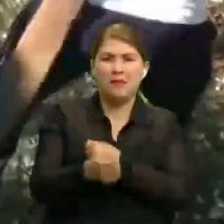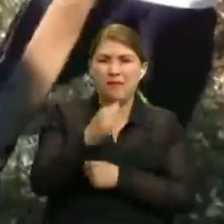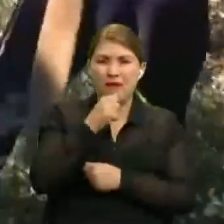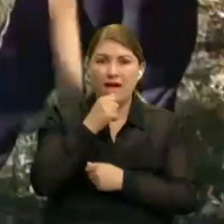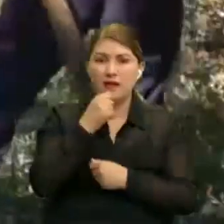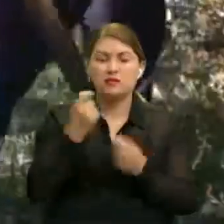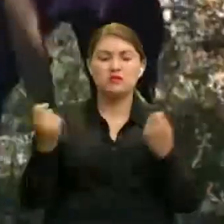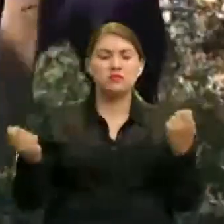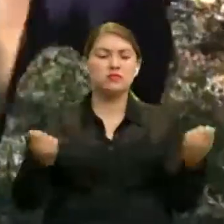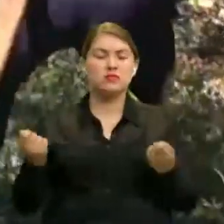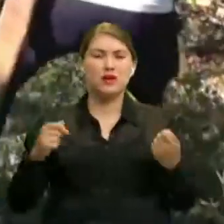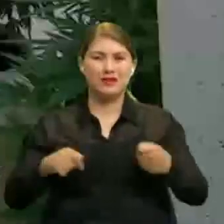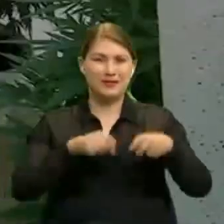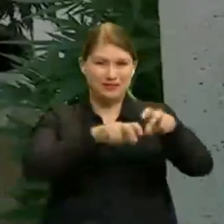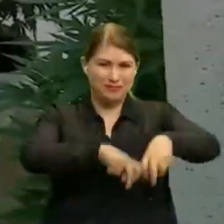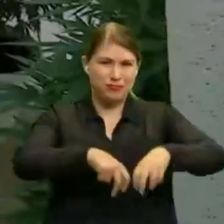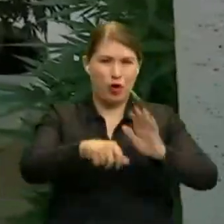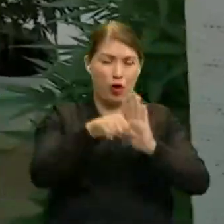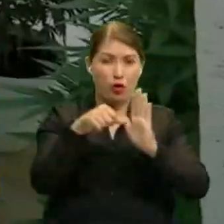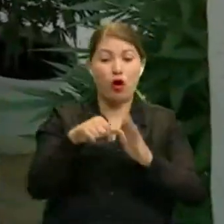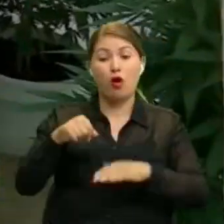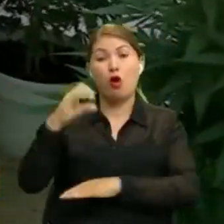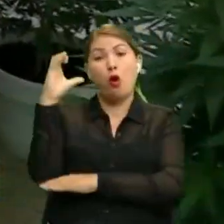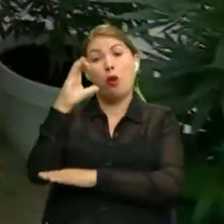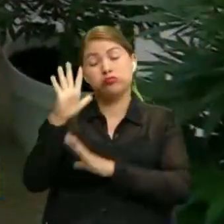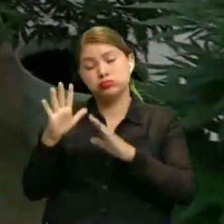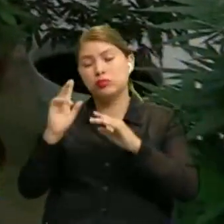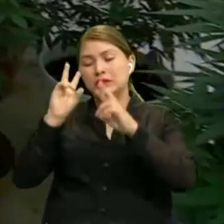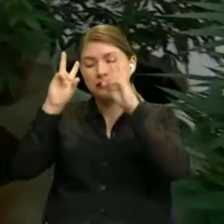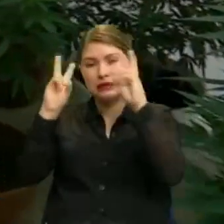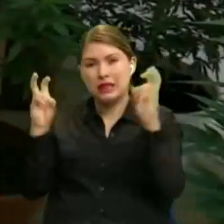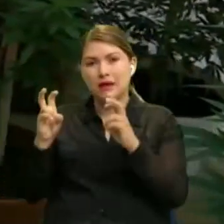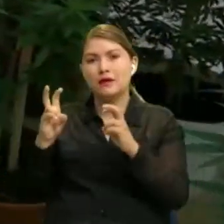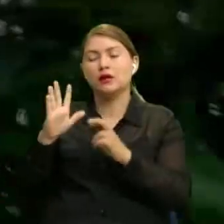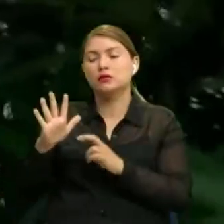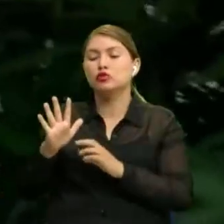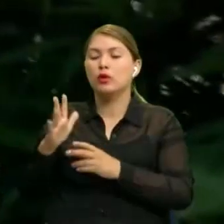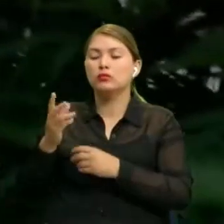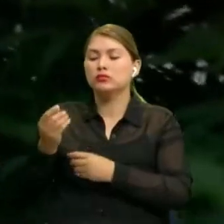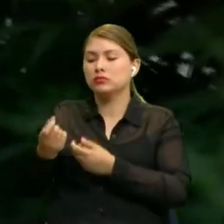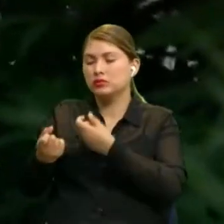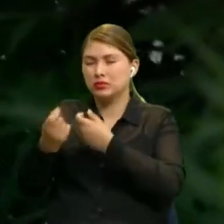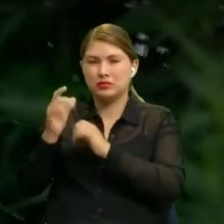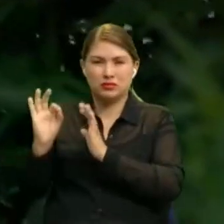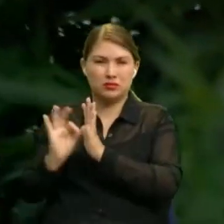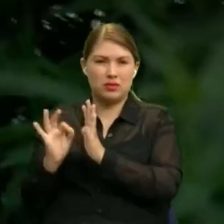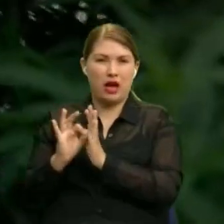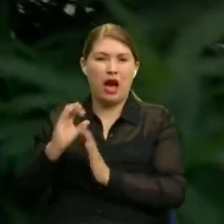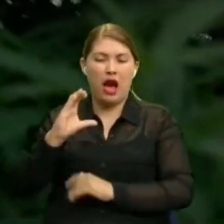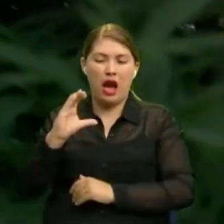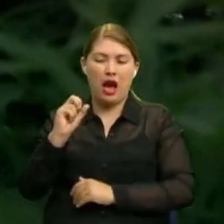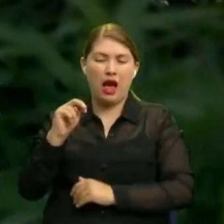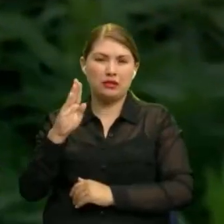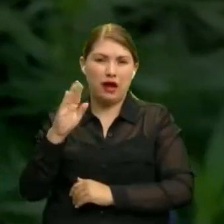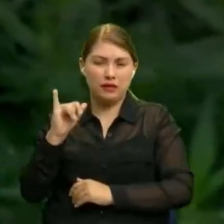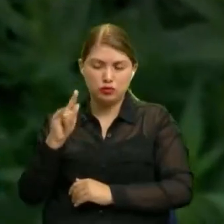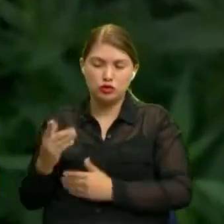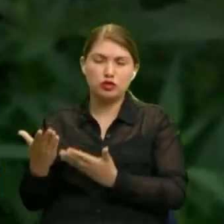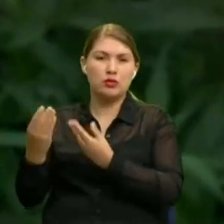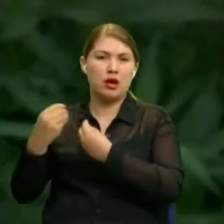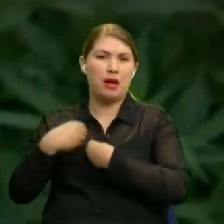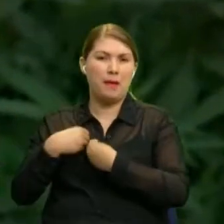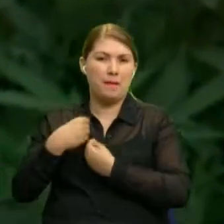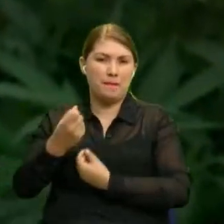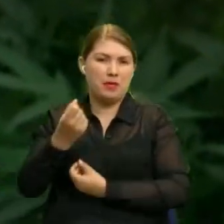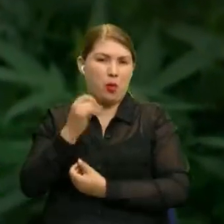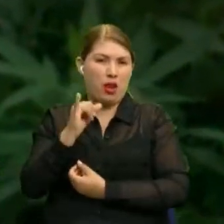cultivos en colombia ya se habla del uso medicinal científico y recreativo del cannabis hay cuatro actividades que regulan la